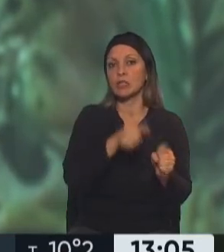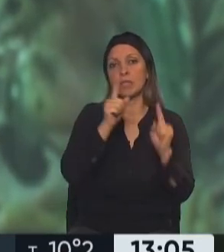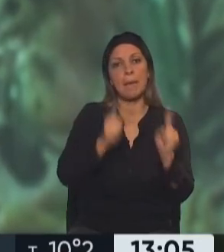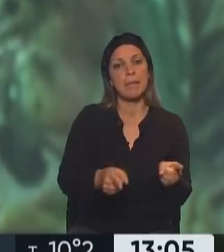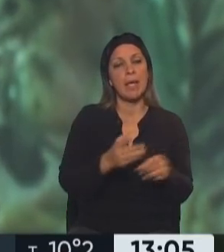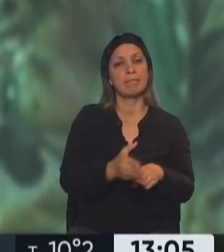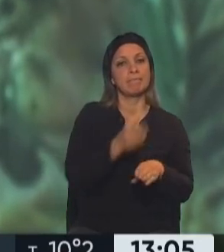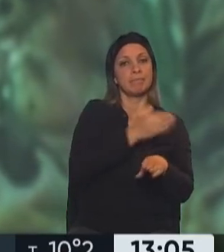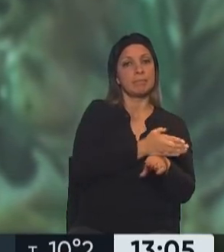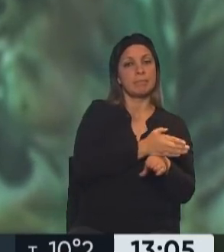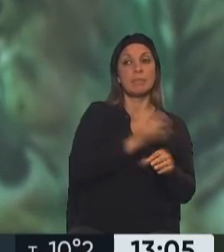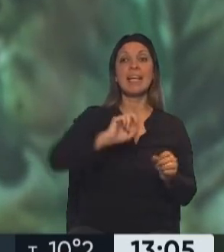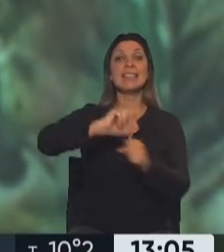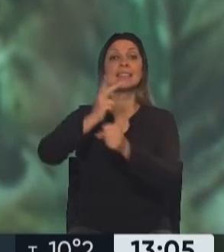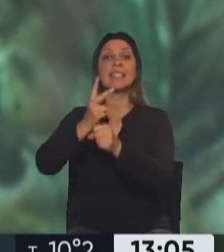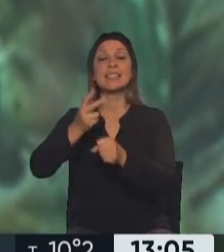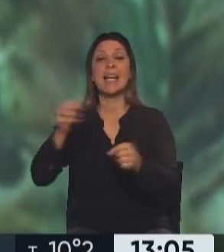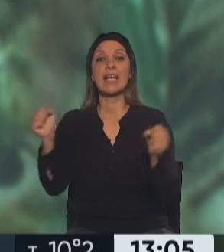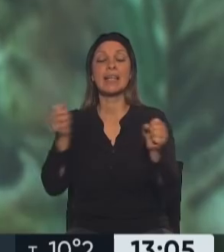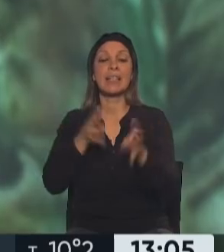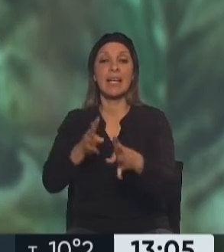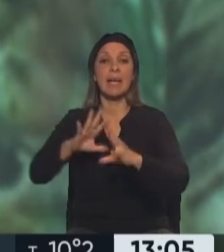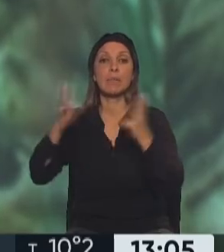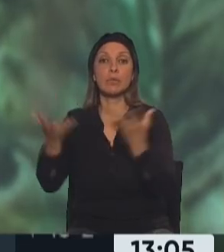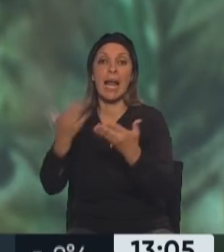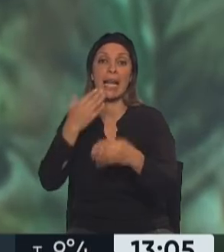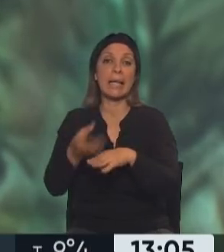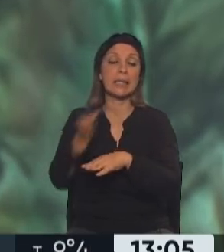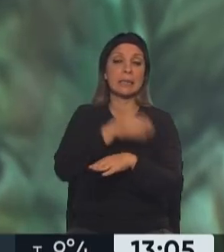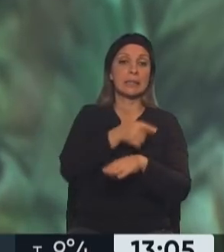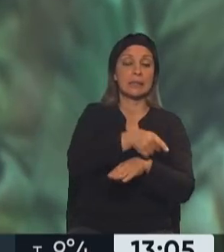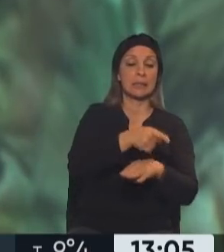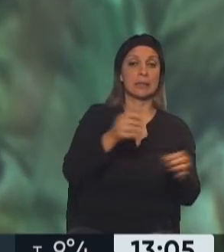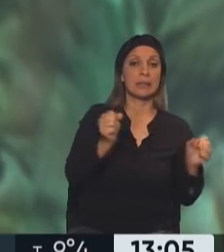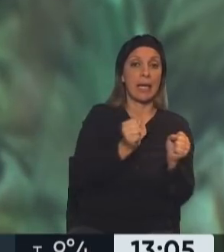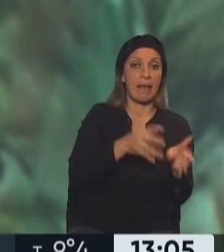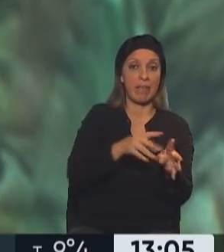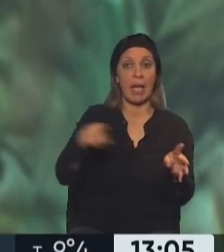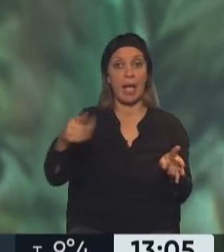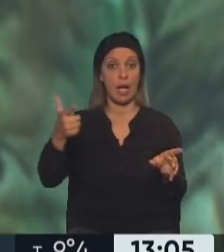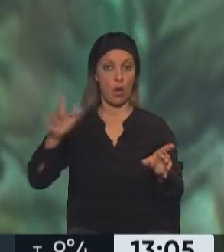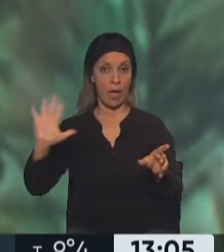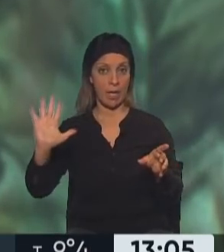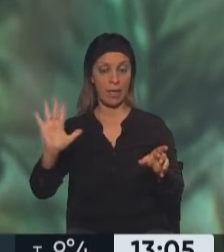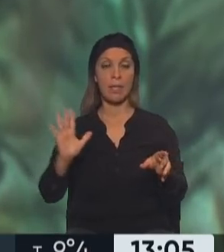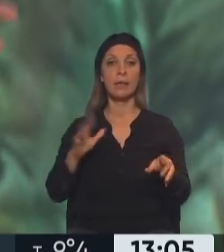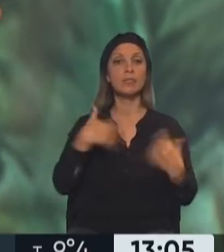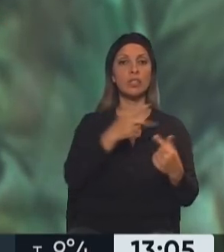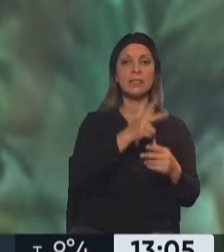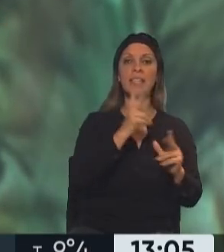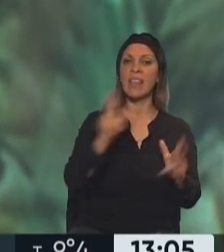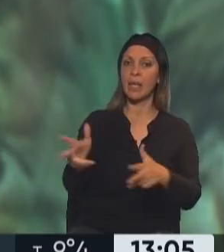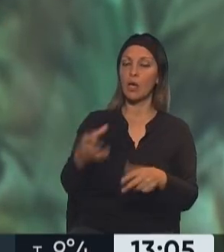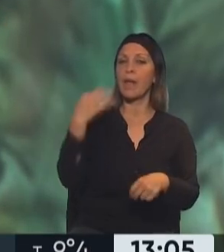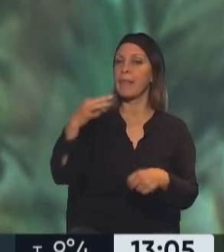o sea, no se produjo la Tercera Guerra Mundial porque hubo guerra fría. Para mantener esta guerra fría, lo que dice Kissinger, hay que ceder